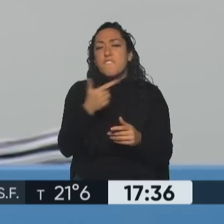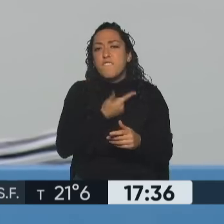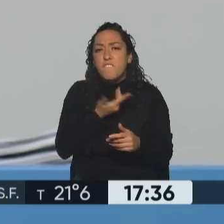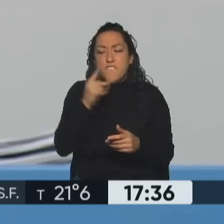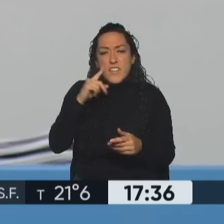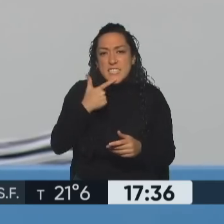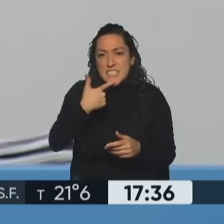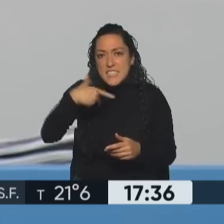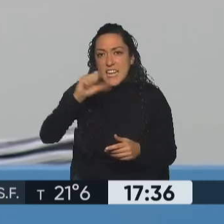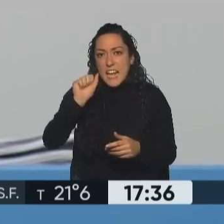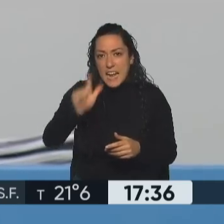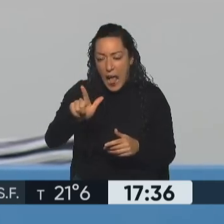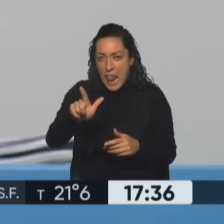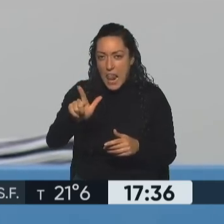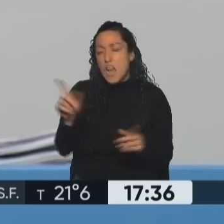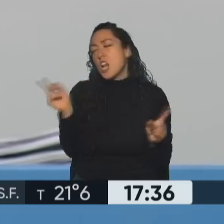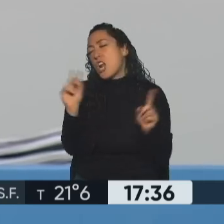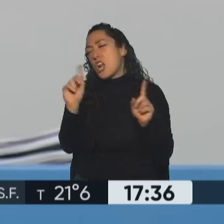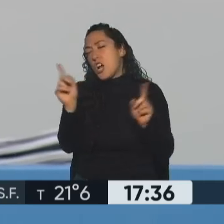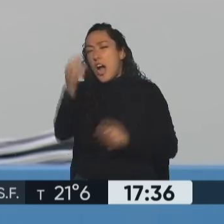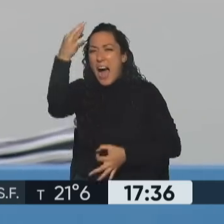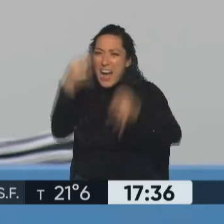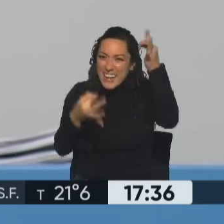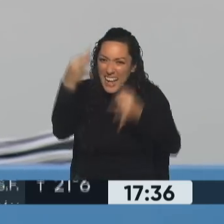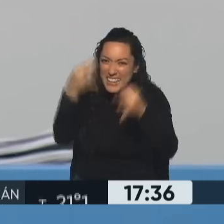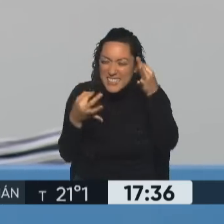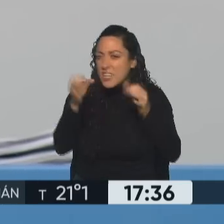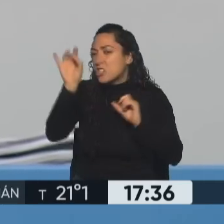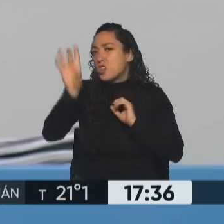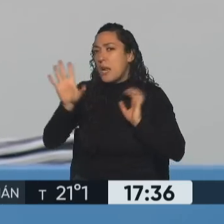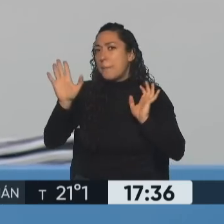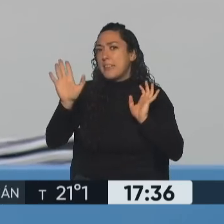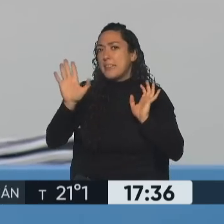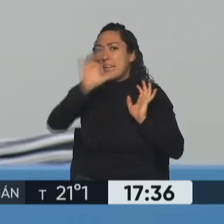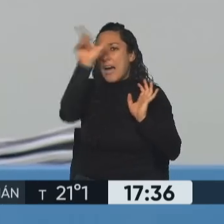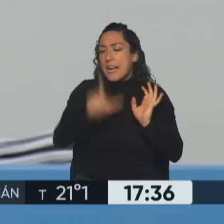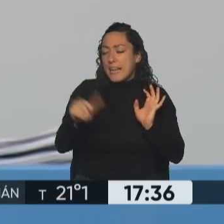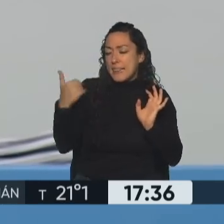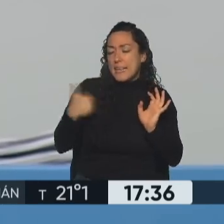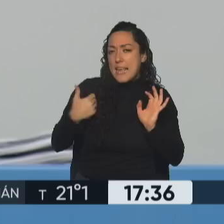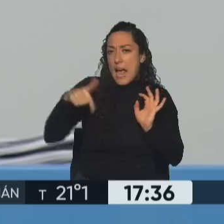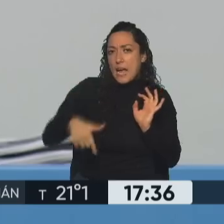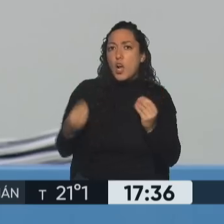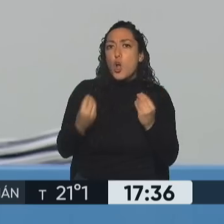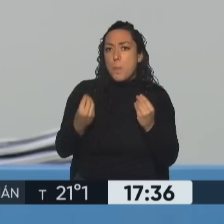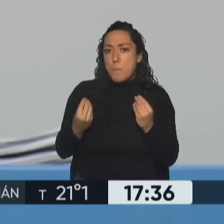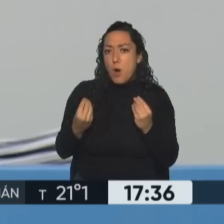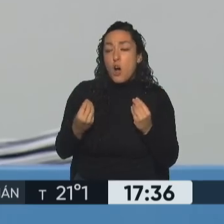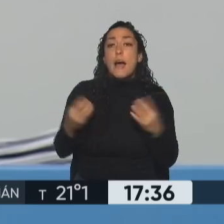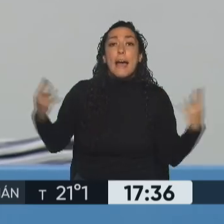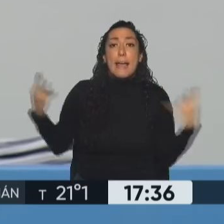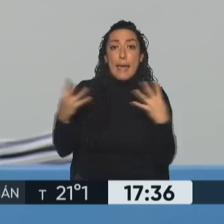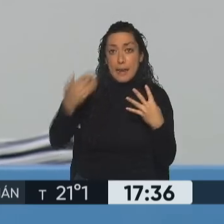realmente cuáles son las causas de este fenómeno único en la Argentina, porque inflación hoy tenemos después de la guerra, que